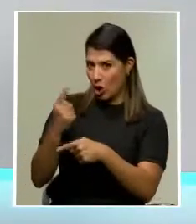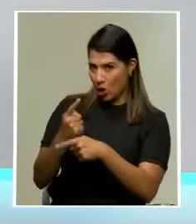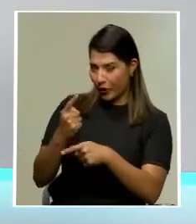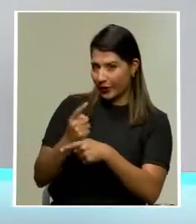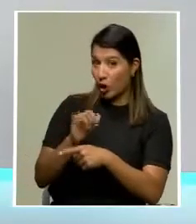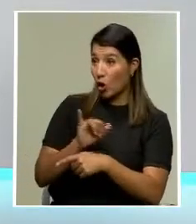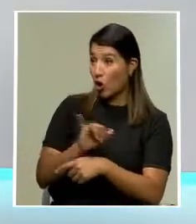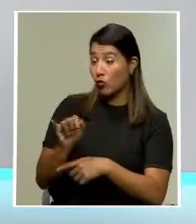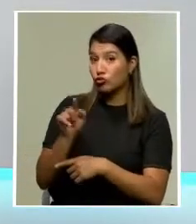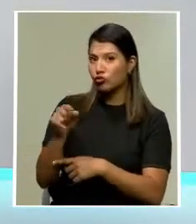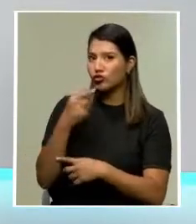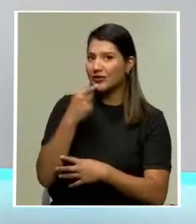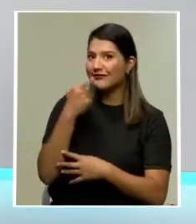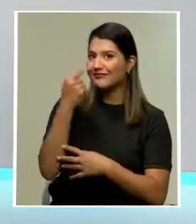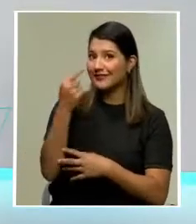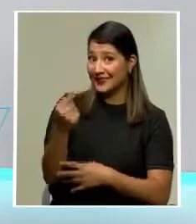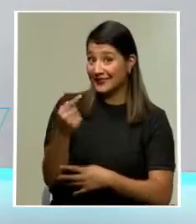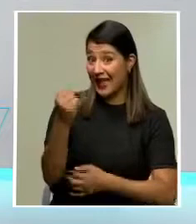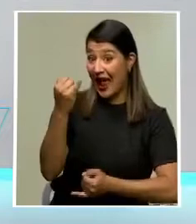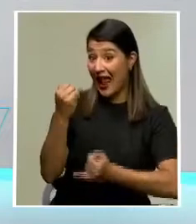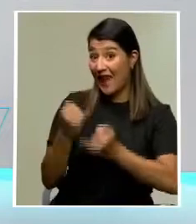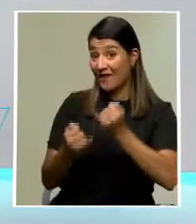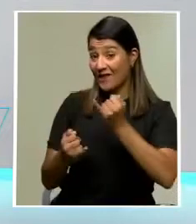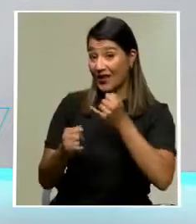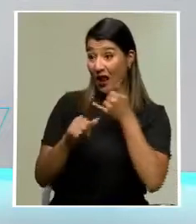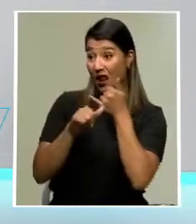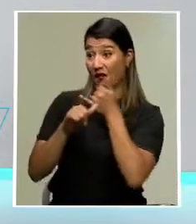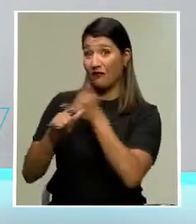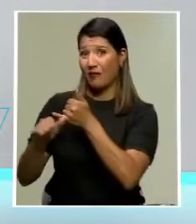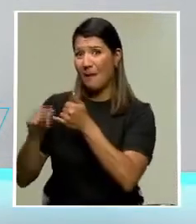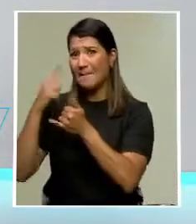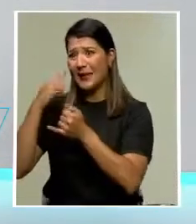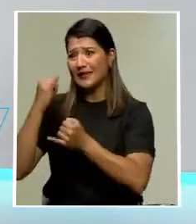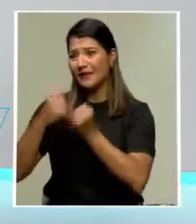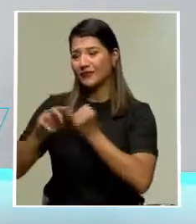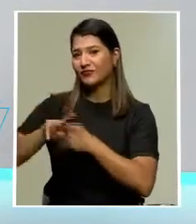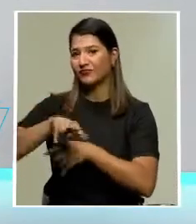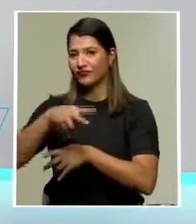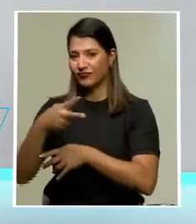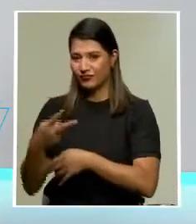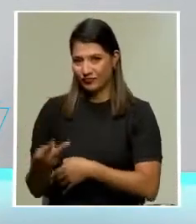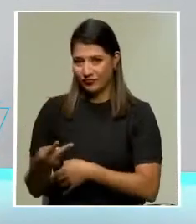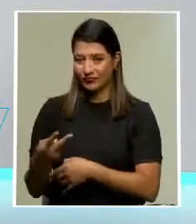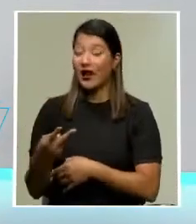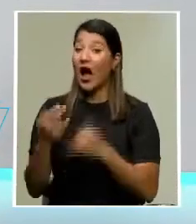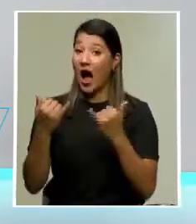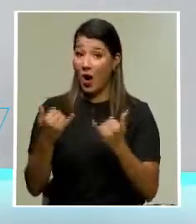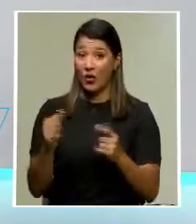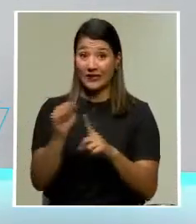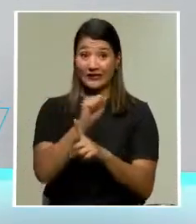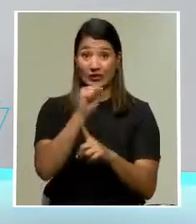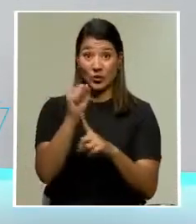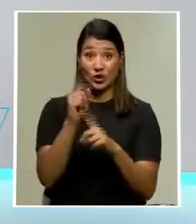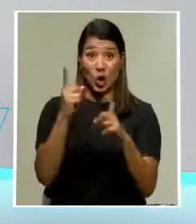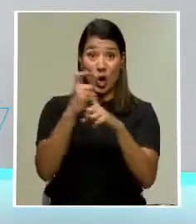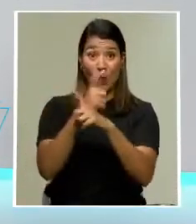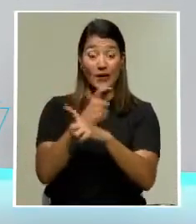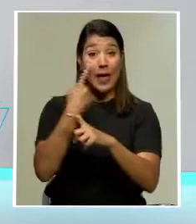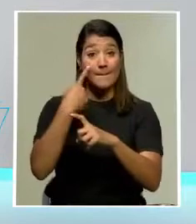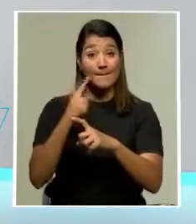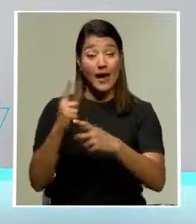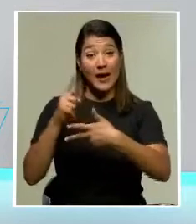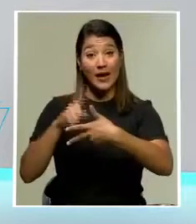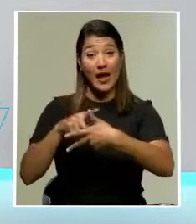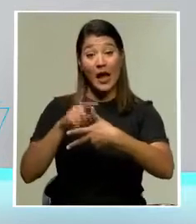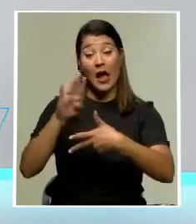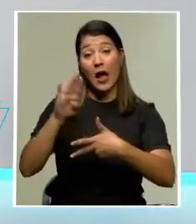dice, le salió el tiro por la culata y para hablar en términos futbolistas se le embarregaló la cancha a Celso Borges, a Brian Ruiz y a